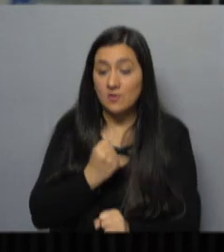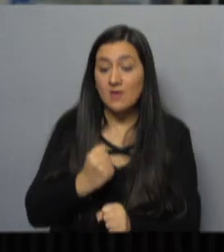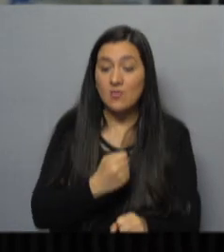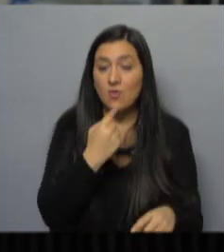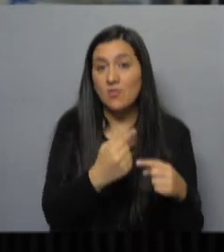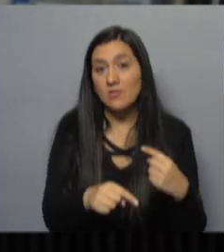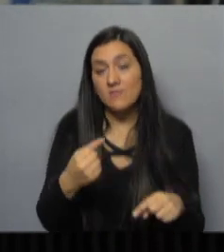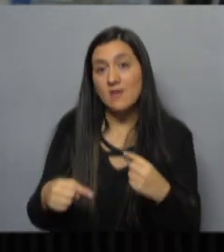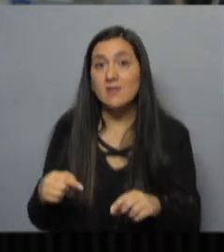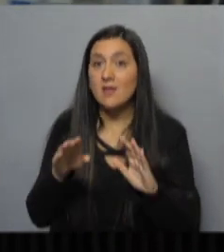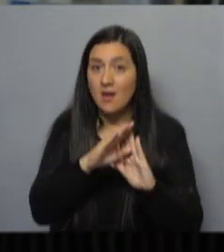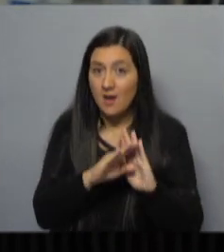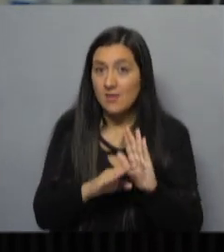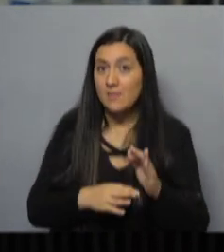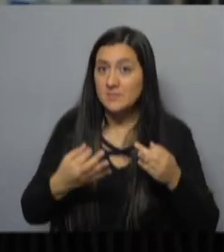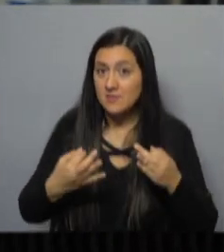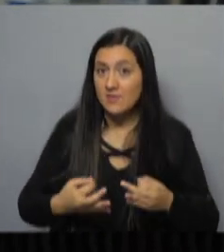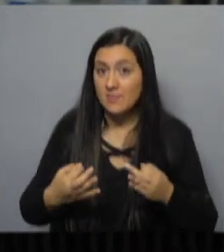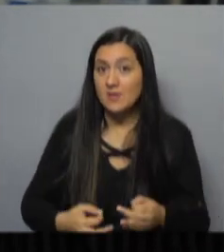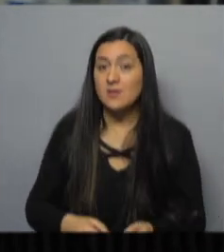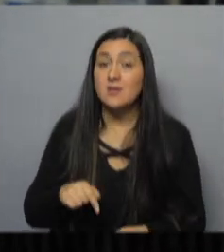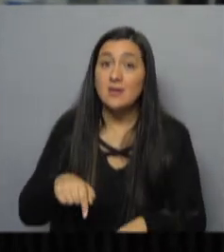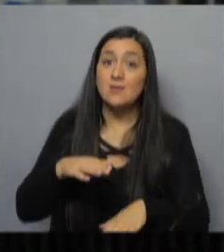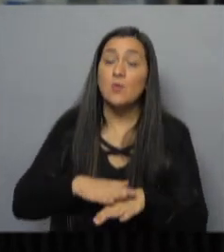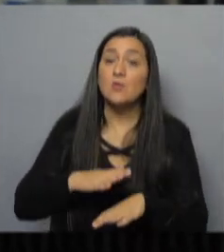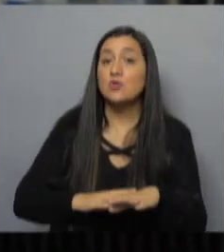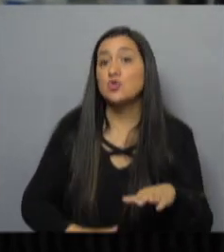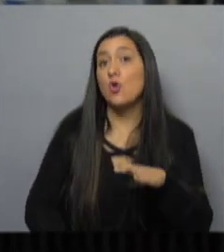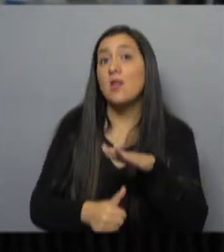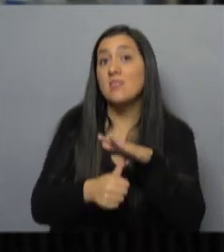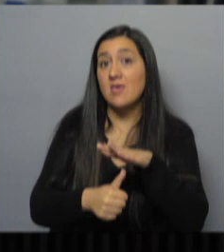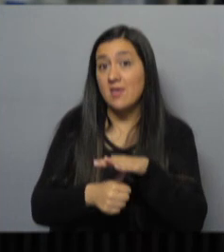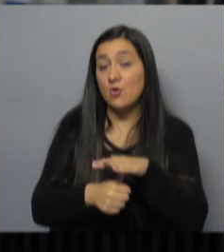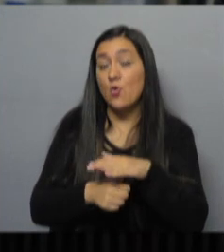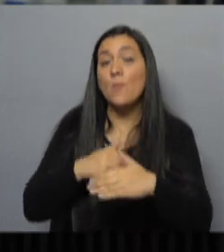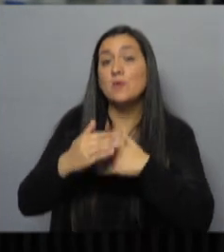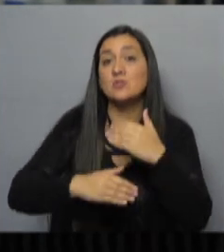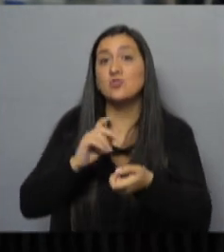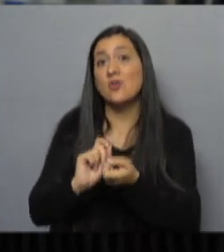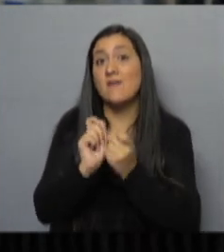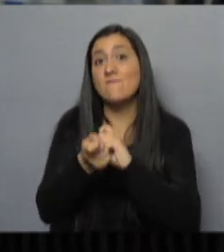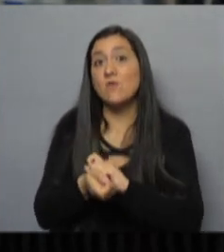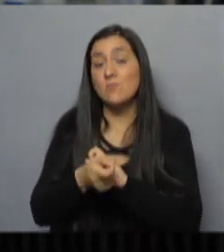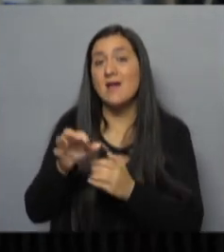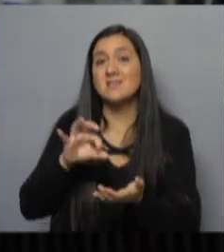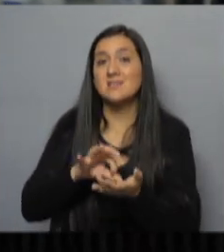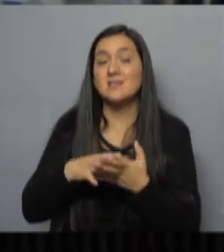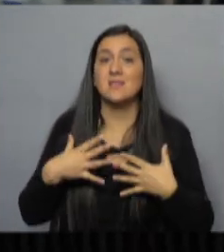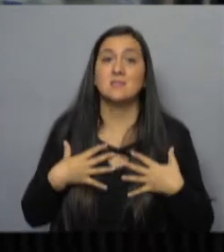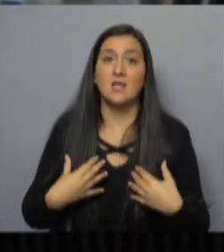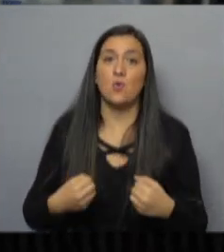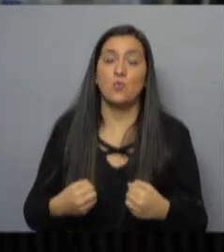diversas agendas específicamente y en este momento lidero desde la sociedad civil un proceso de reforma estructural al sistema de salud en